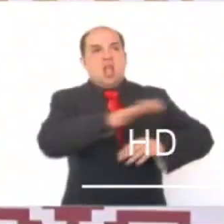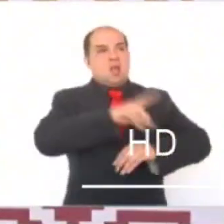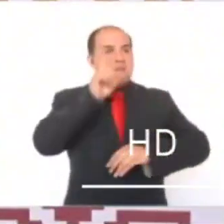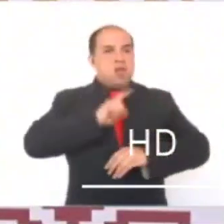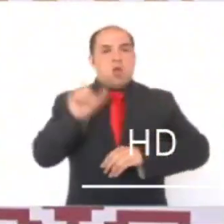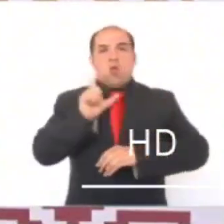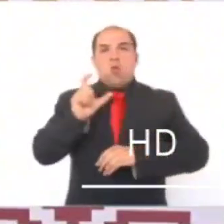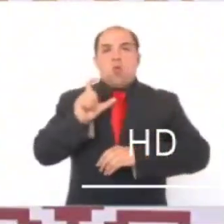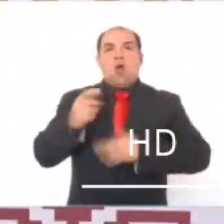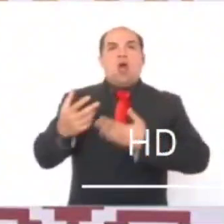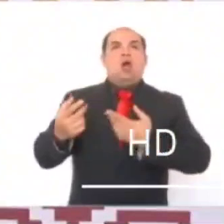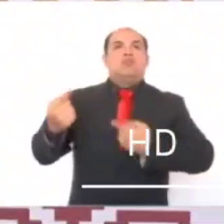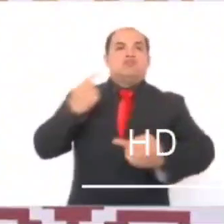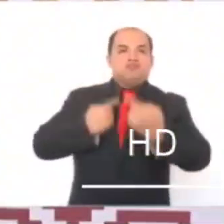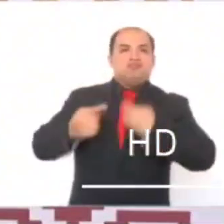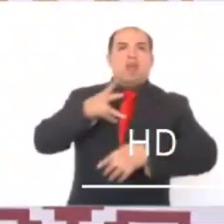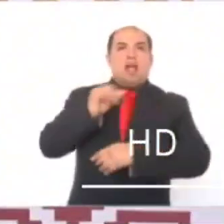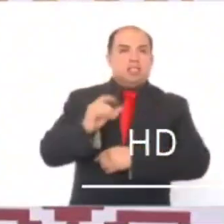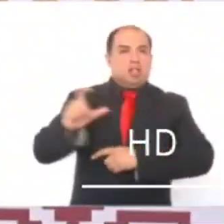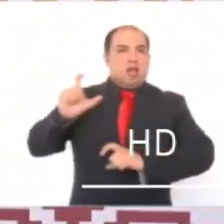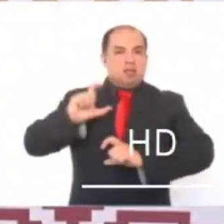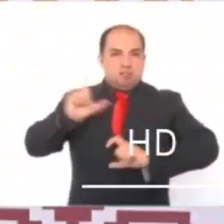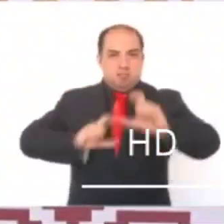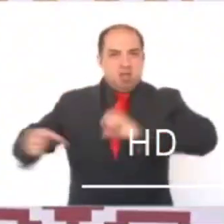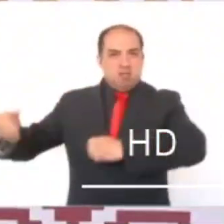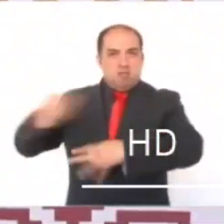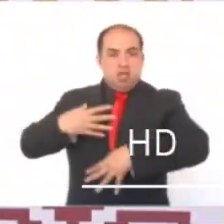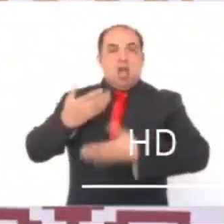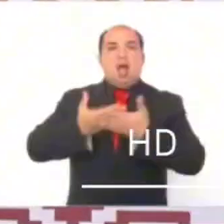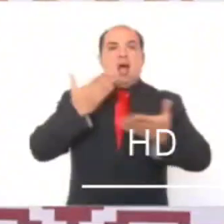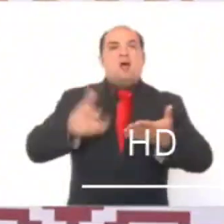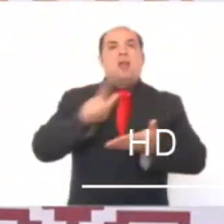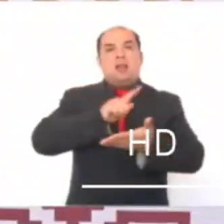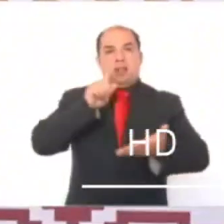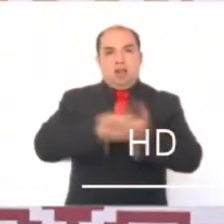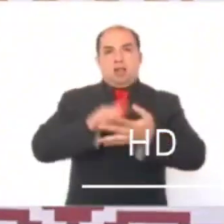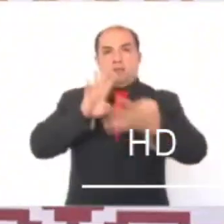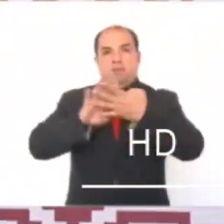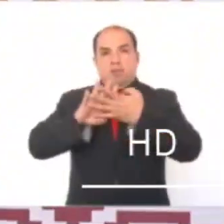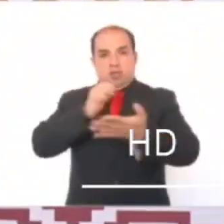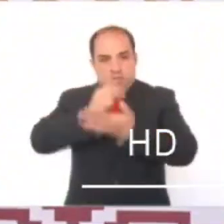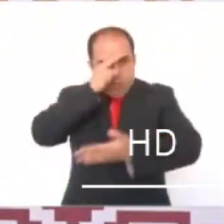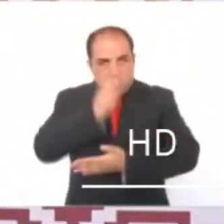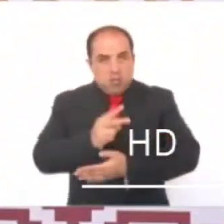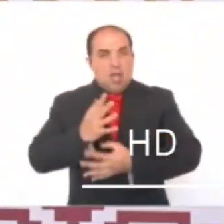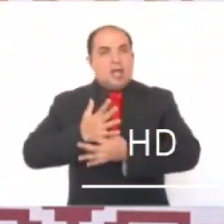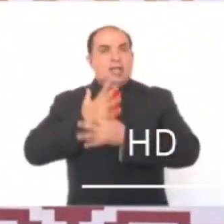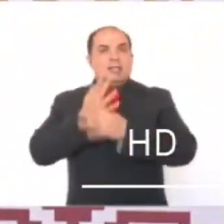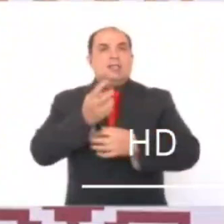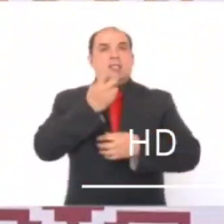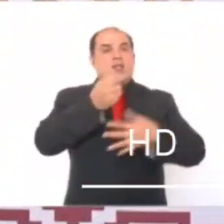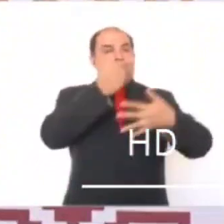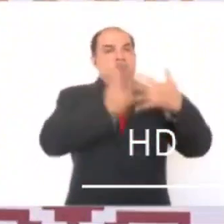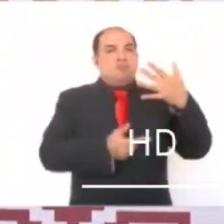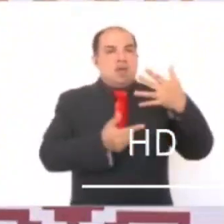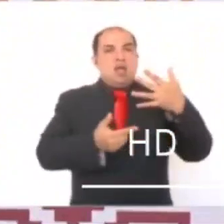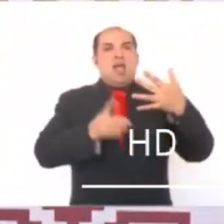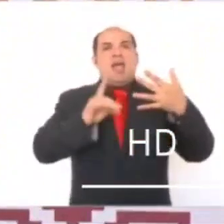esta manera. Ahora el Código Penal de la Ciudad de México señala estos delitos